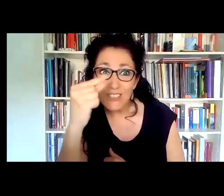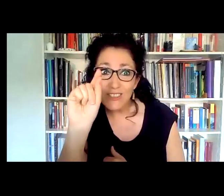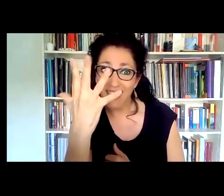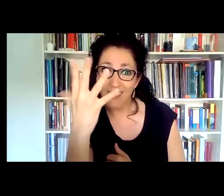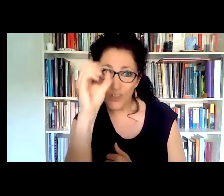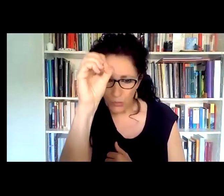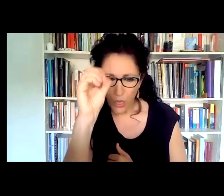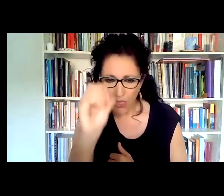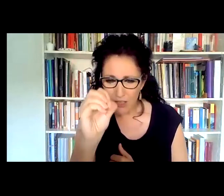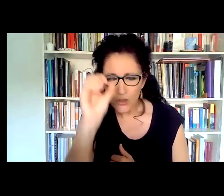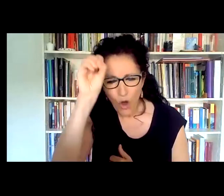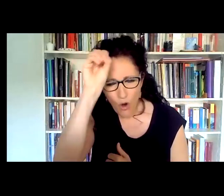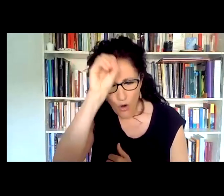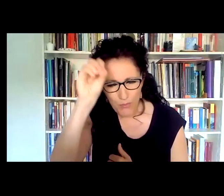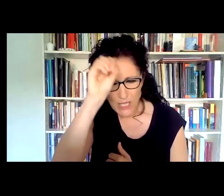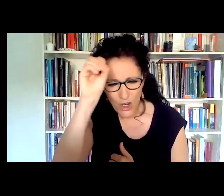el